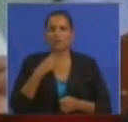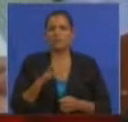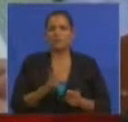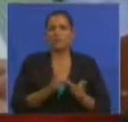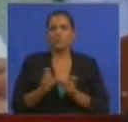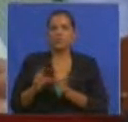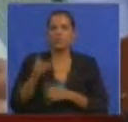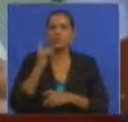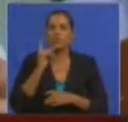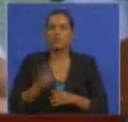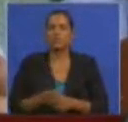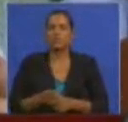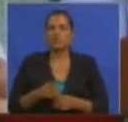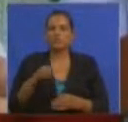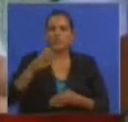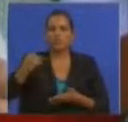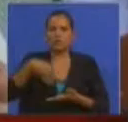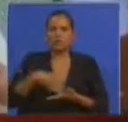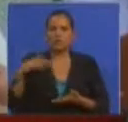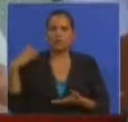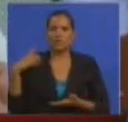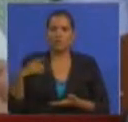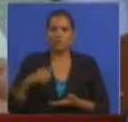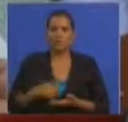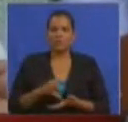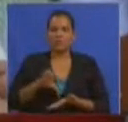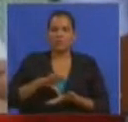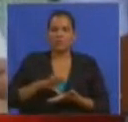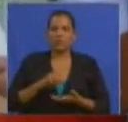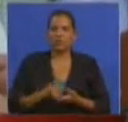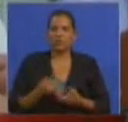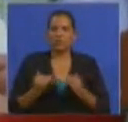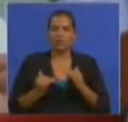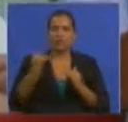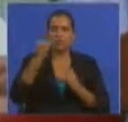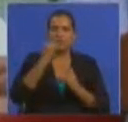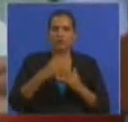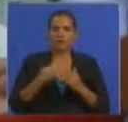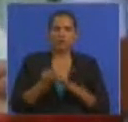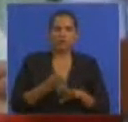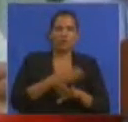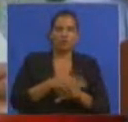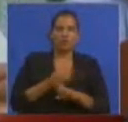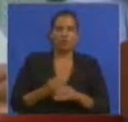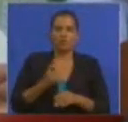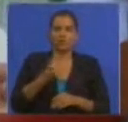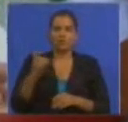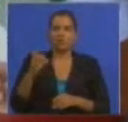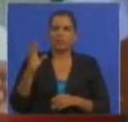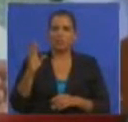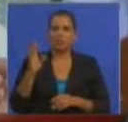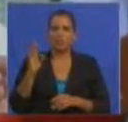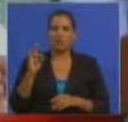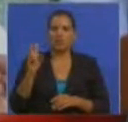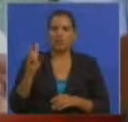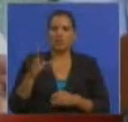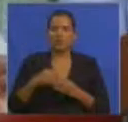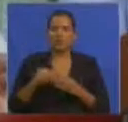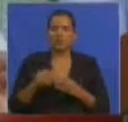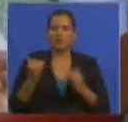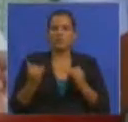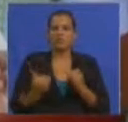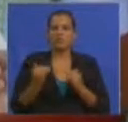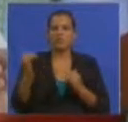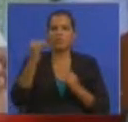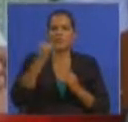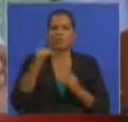concejales decidieron que en el centro de la ciudad se incremente del valor que regía en la administración anterior, que era 172 dólares, se